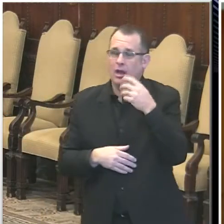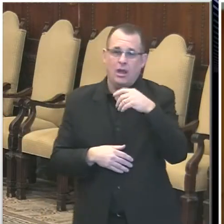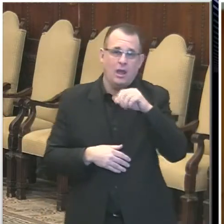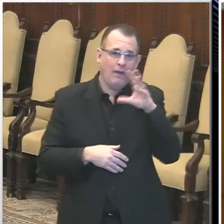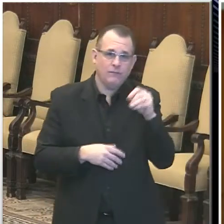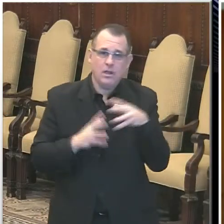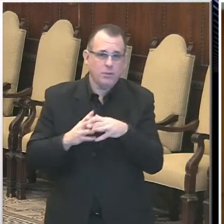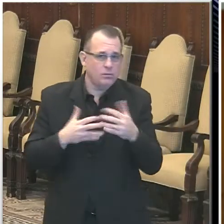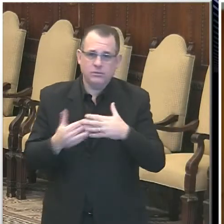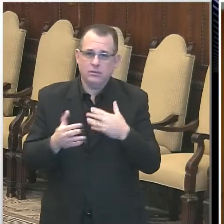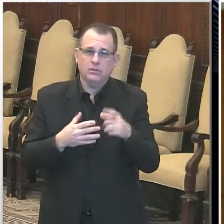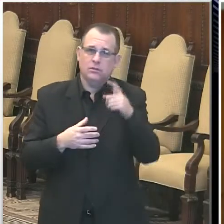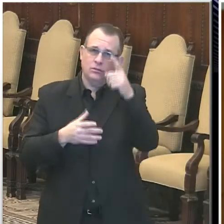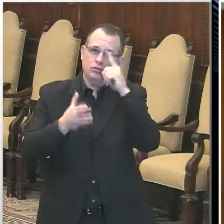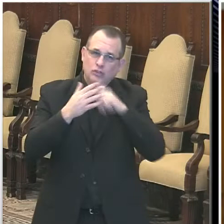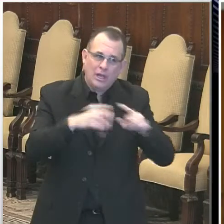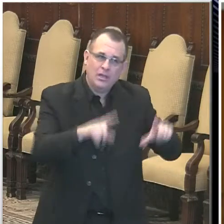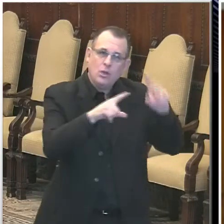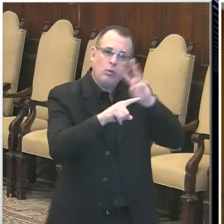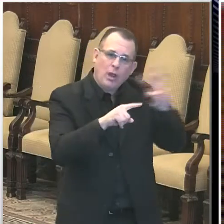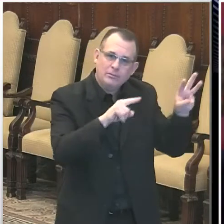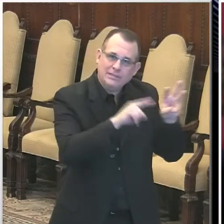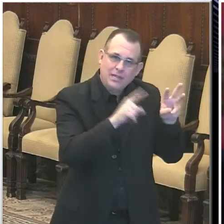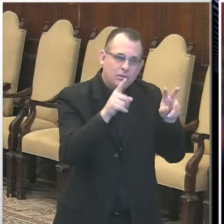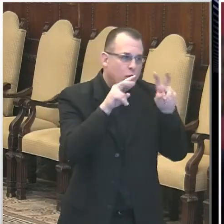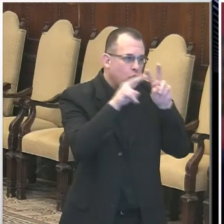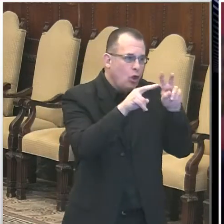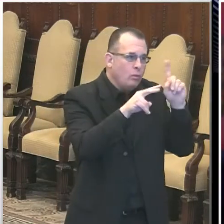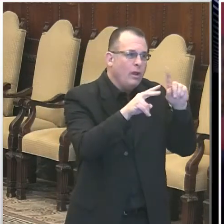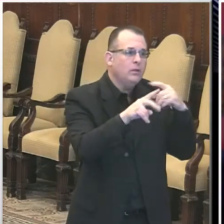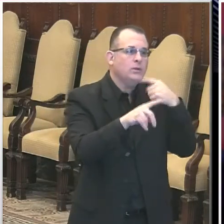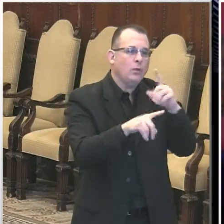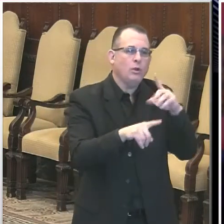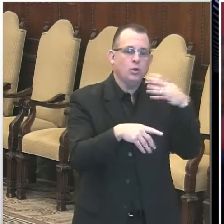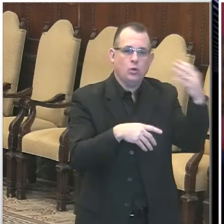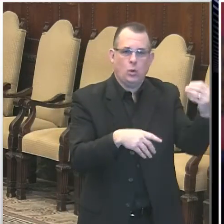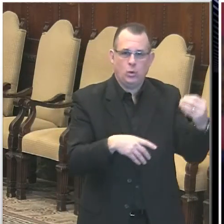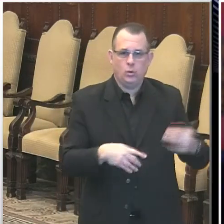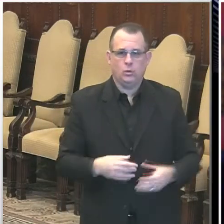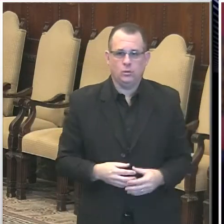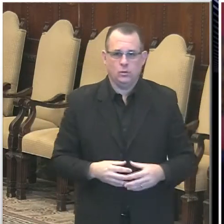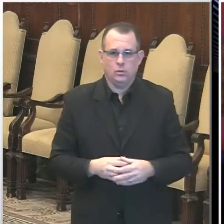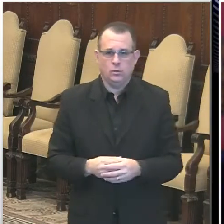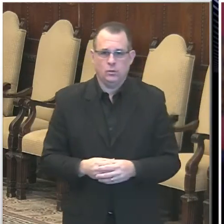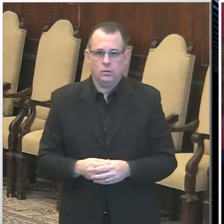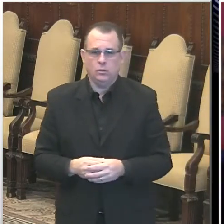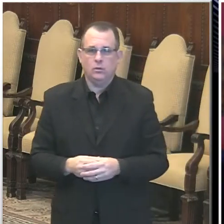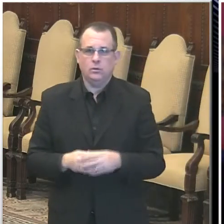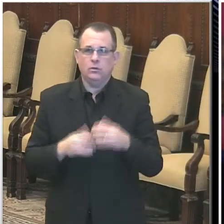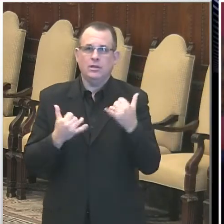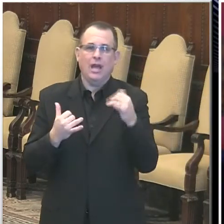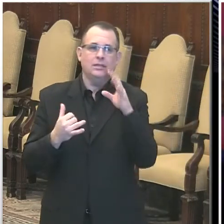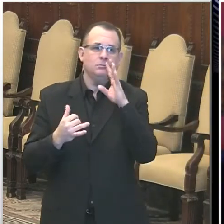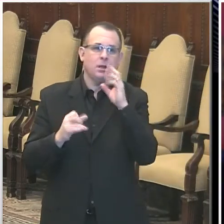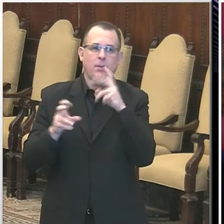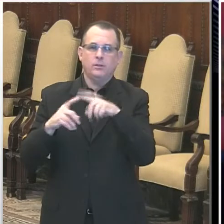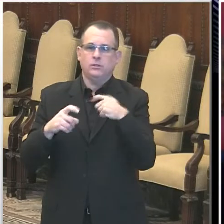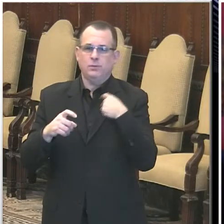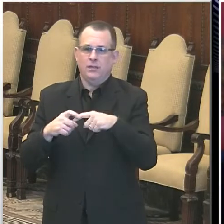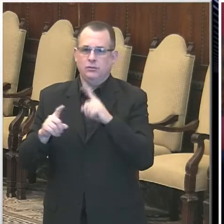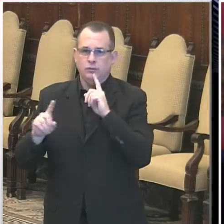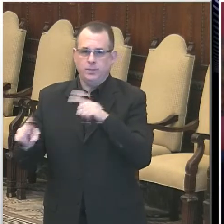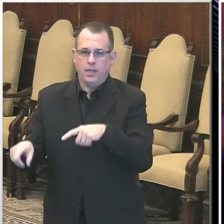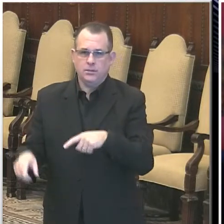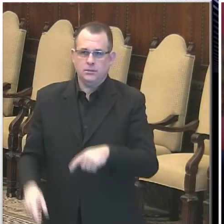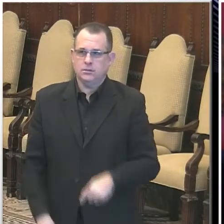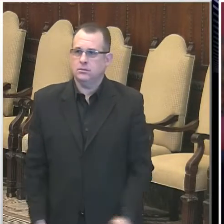as to where anyone can be tested. Como he dicho anteriormente, la capacidad de hacer pruebas es limitada en cuanto a que